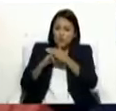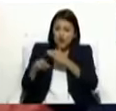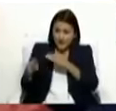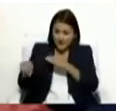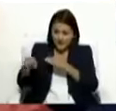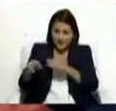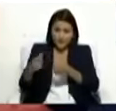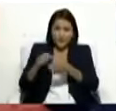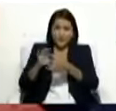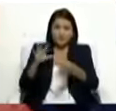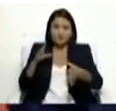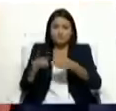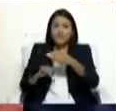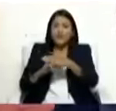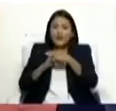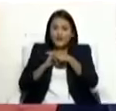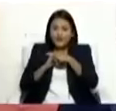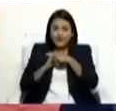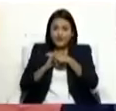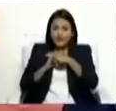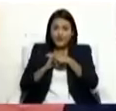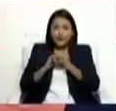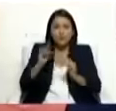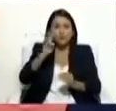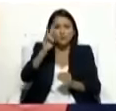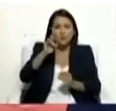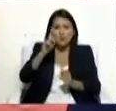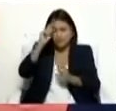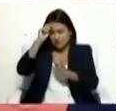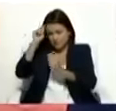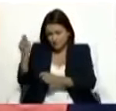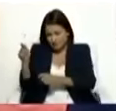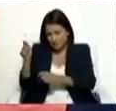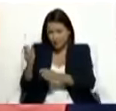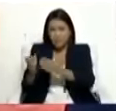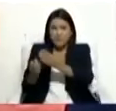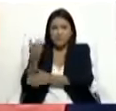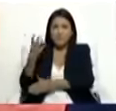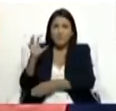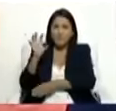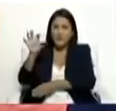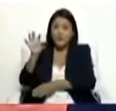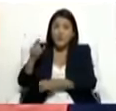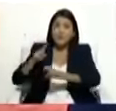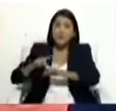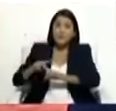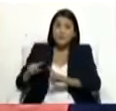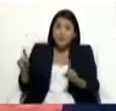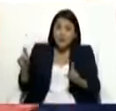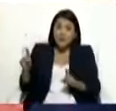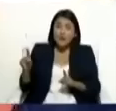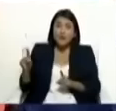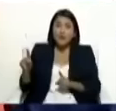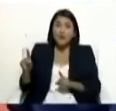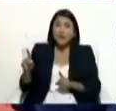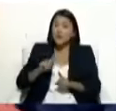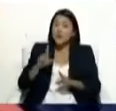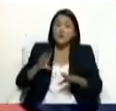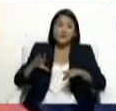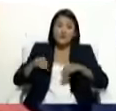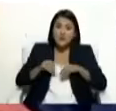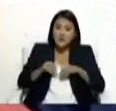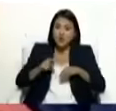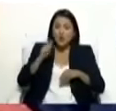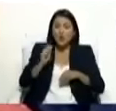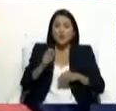independencia del Imperio Británico, Venezuela reconoció a la naciente república, pero haciendo la salvedad de que no reconocía la jurisdicción de